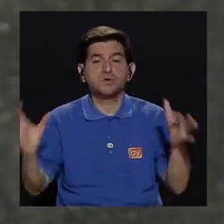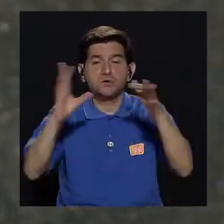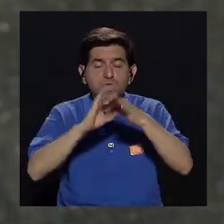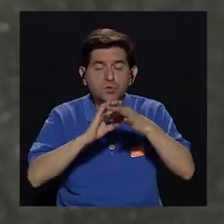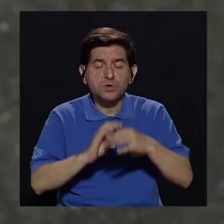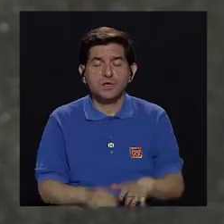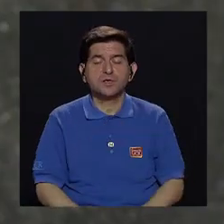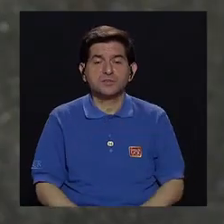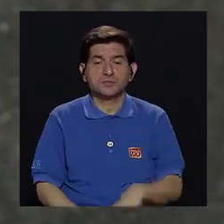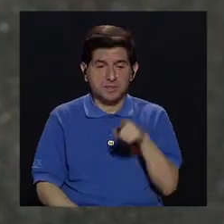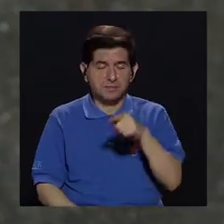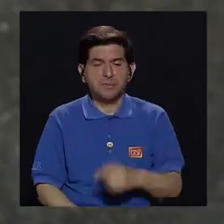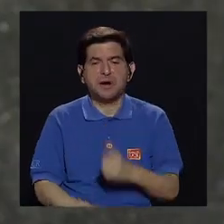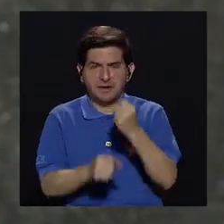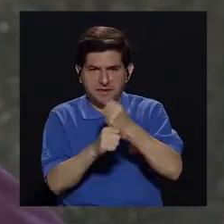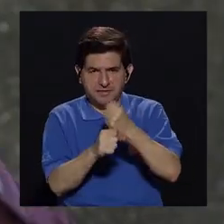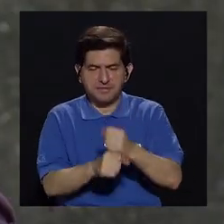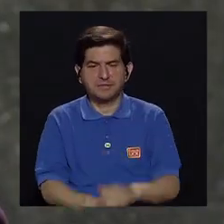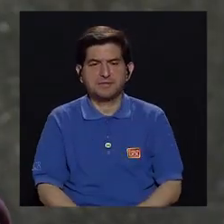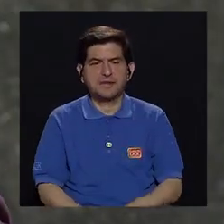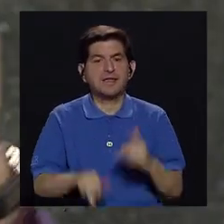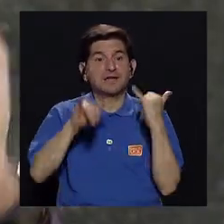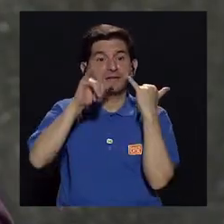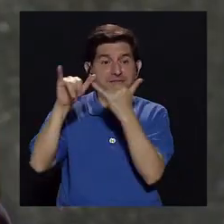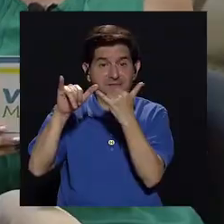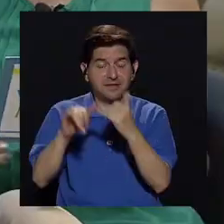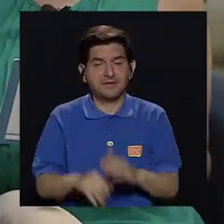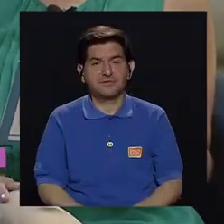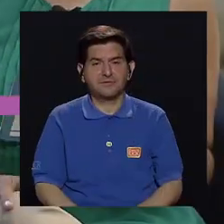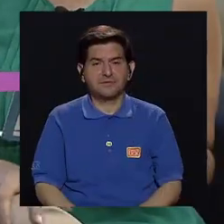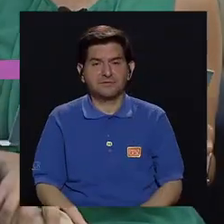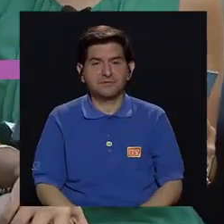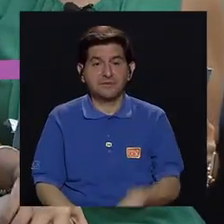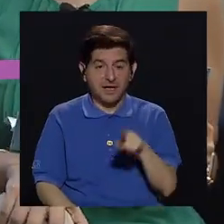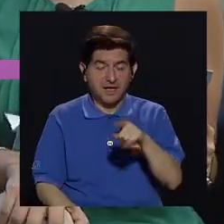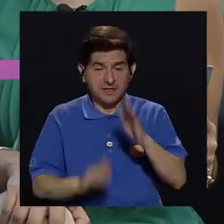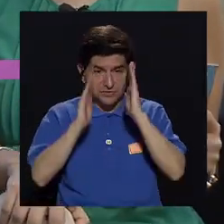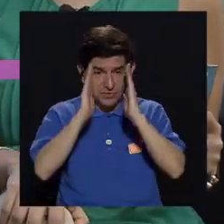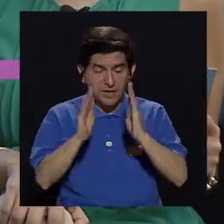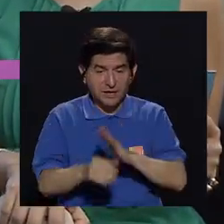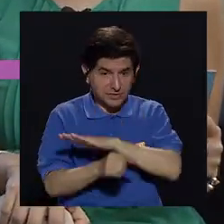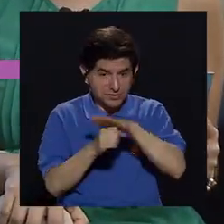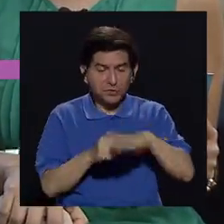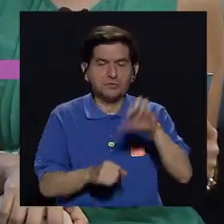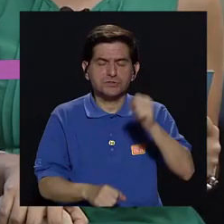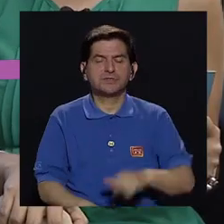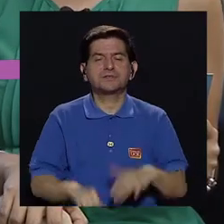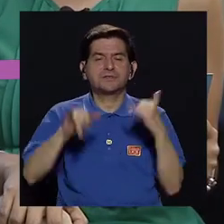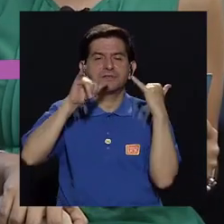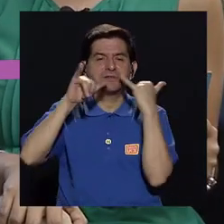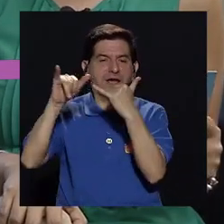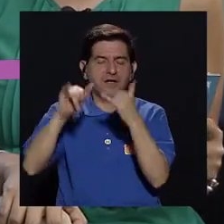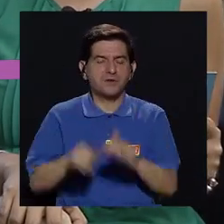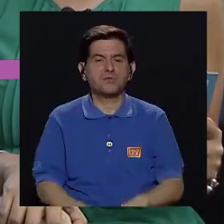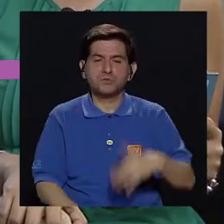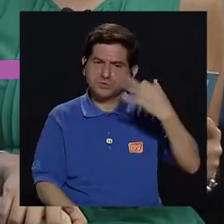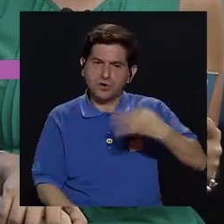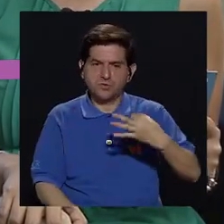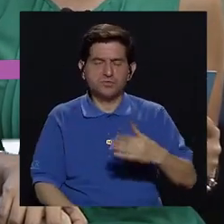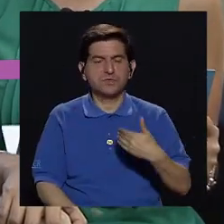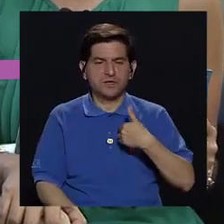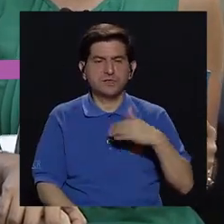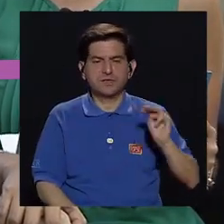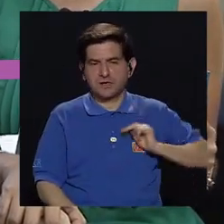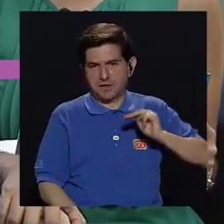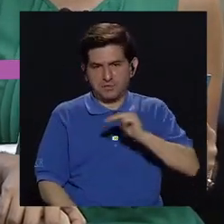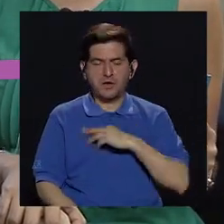unirse y actuar también. Uh-huh. Obviamente se denuncia oficialmente. Se da la respuesta de manera integral. Exacto. La denuncia llega oficialmente y es